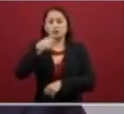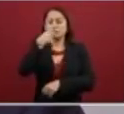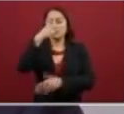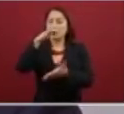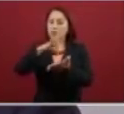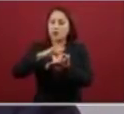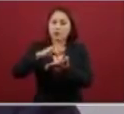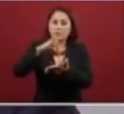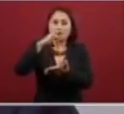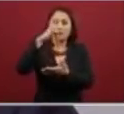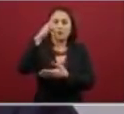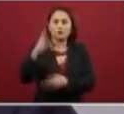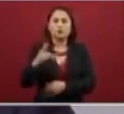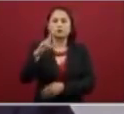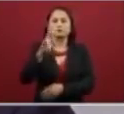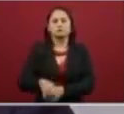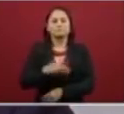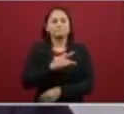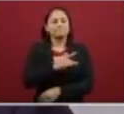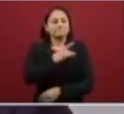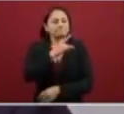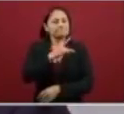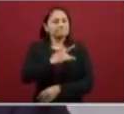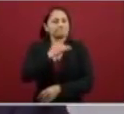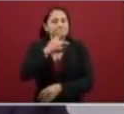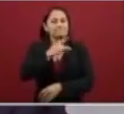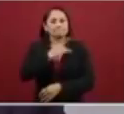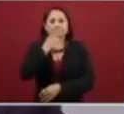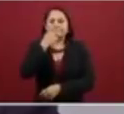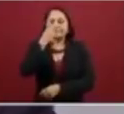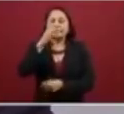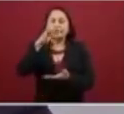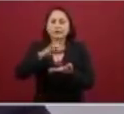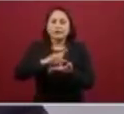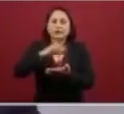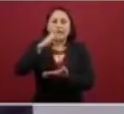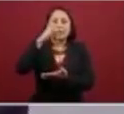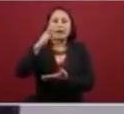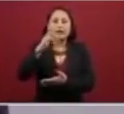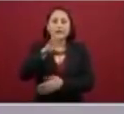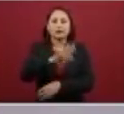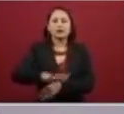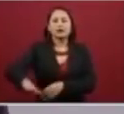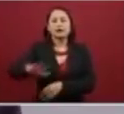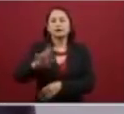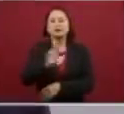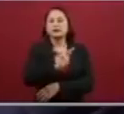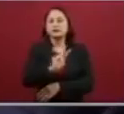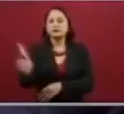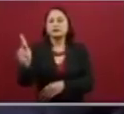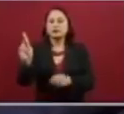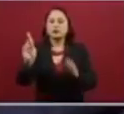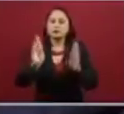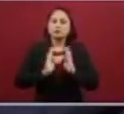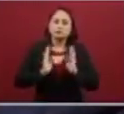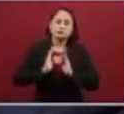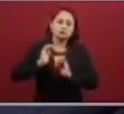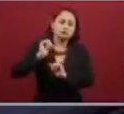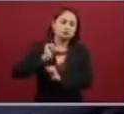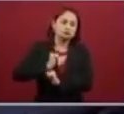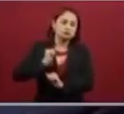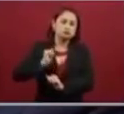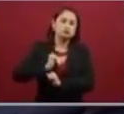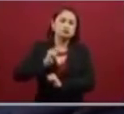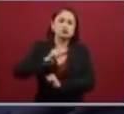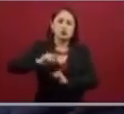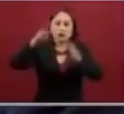corazón, quiero agradecer el apoyo y la lealtad de los soldados y marinos que han